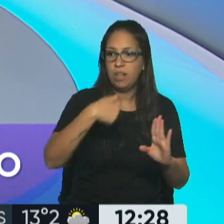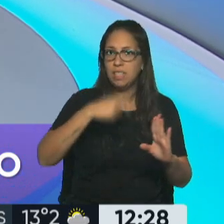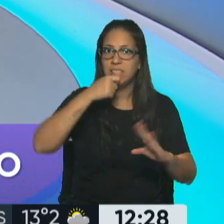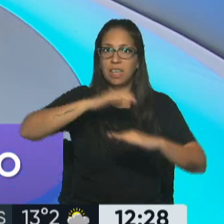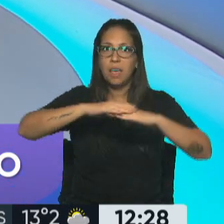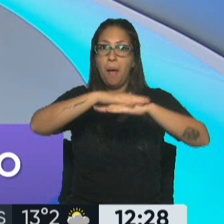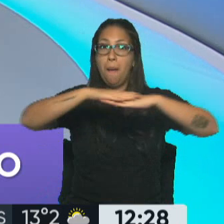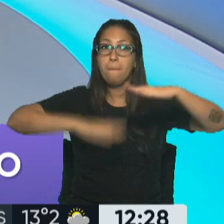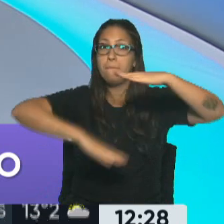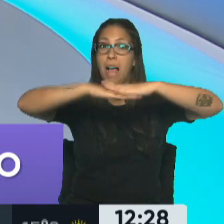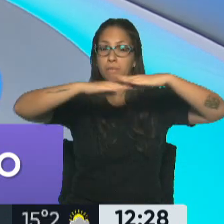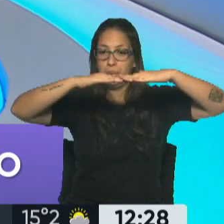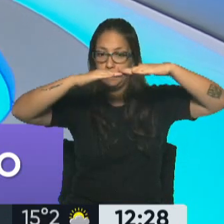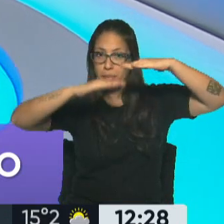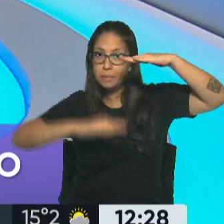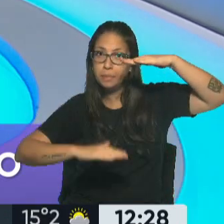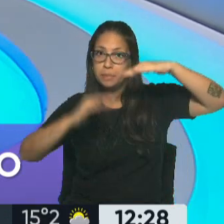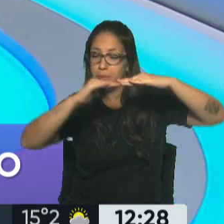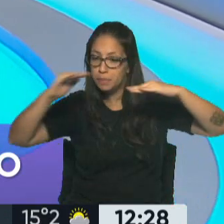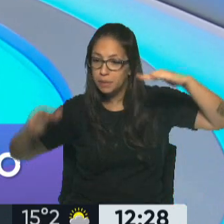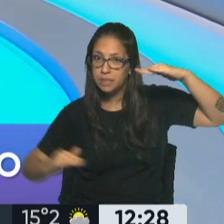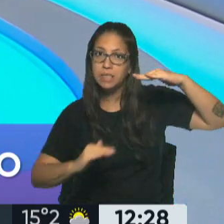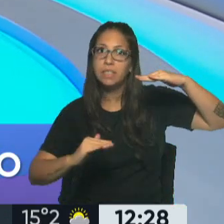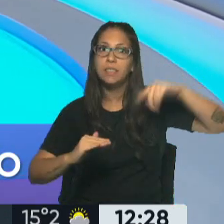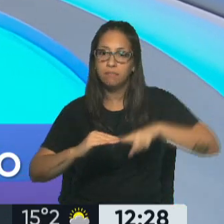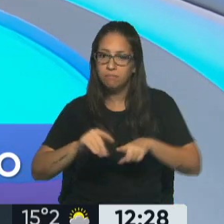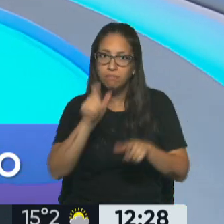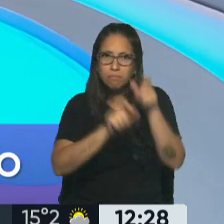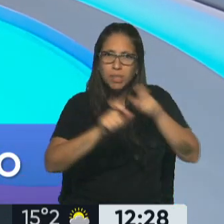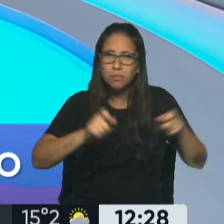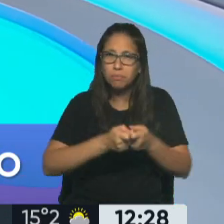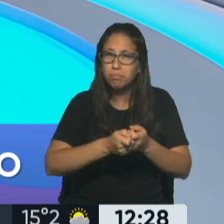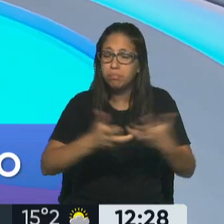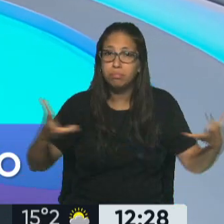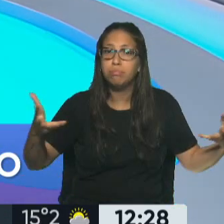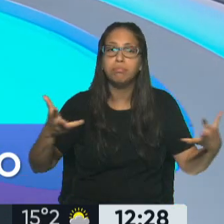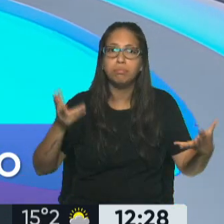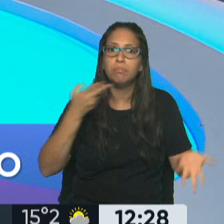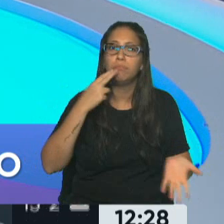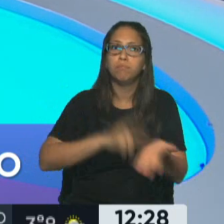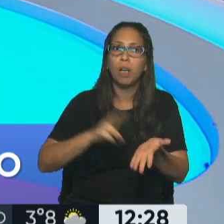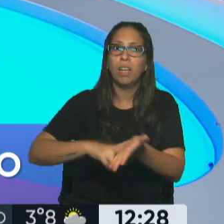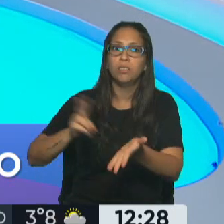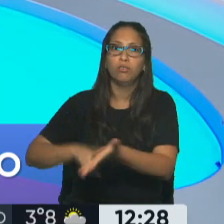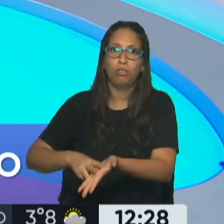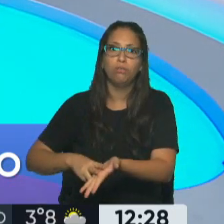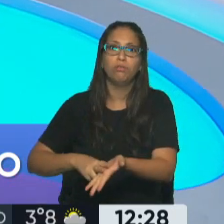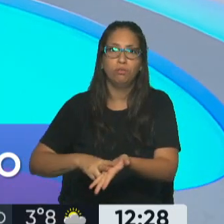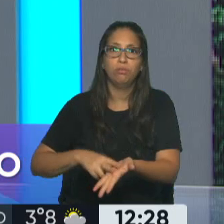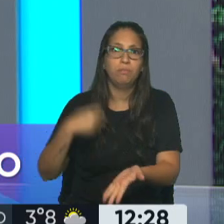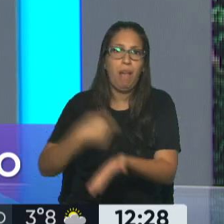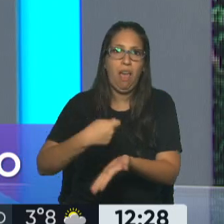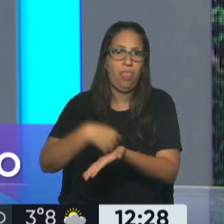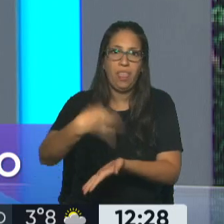es que si es aprobada la ley, pedida mucho por los gobernadores, claro, porque es un impuesto que se coparticipa y a